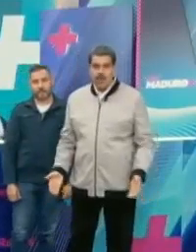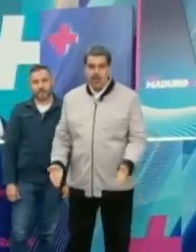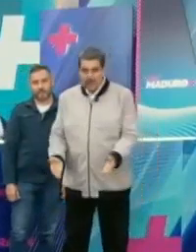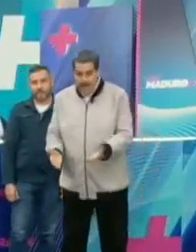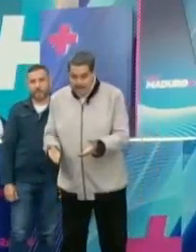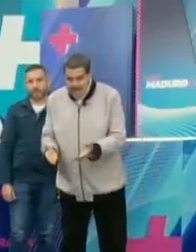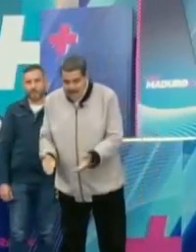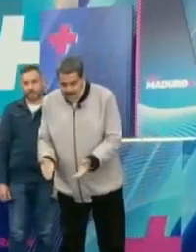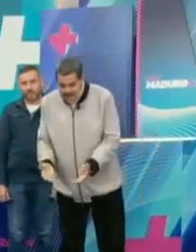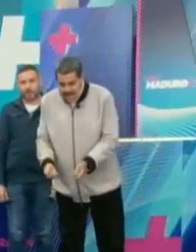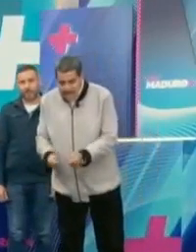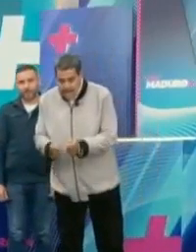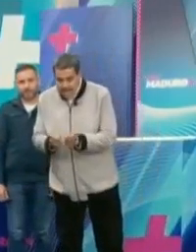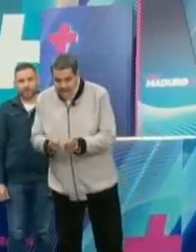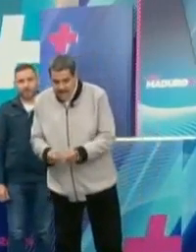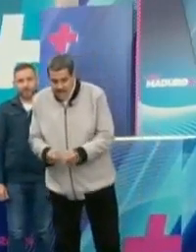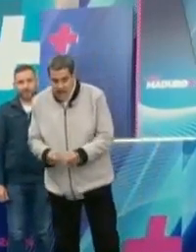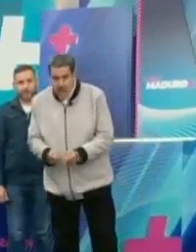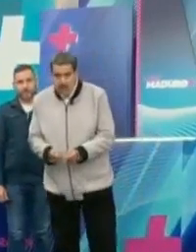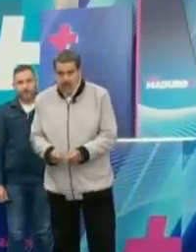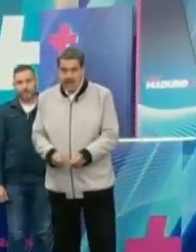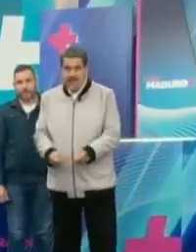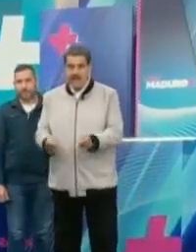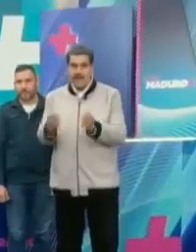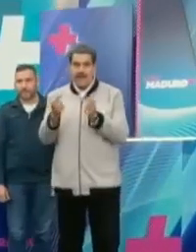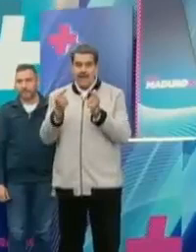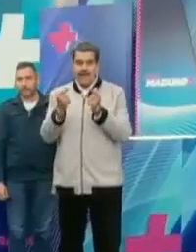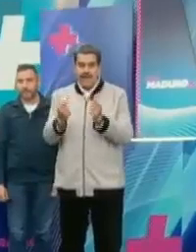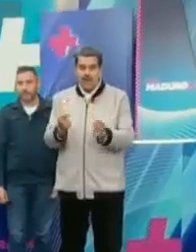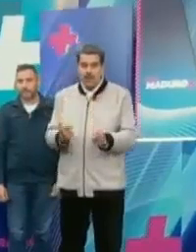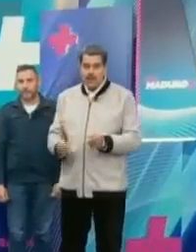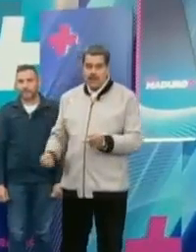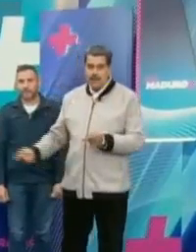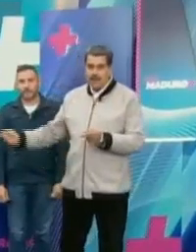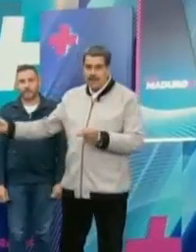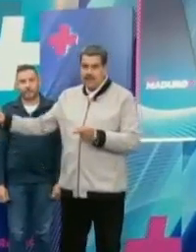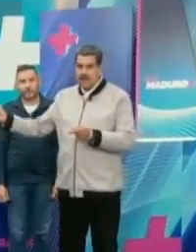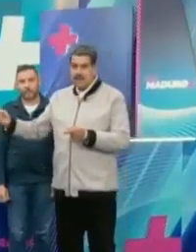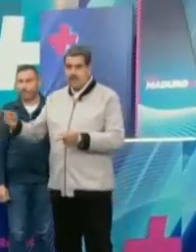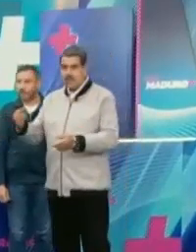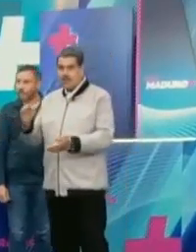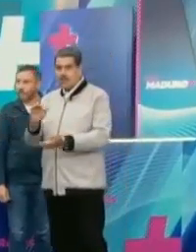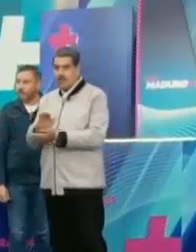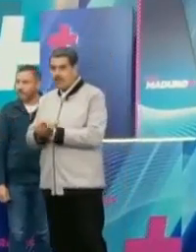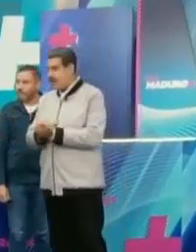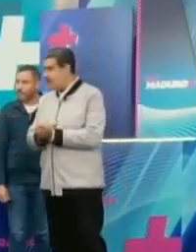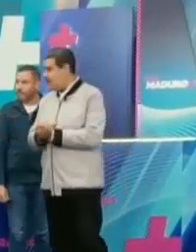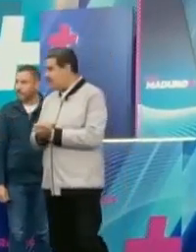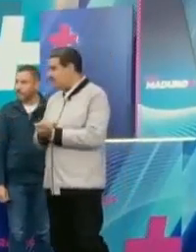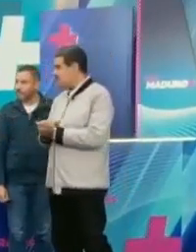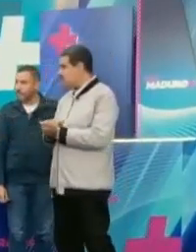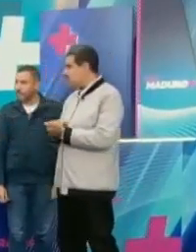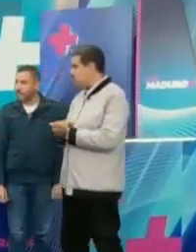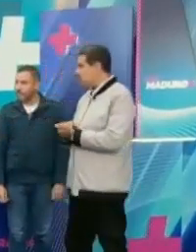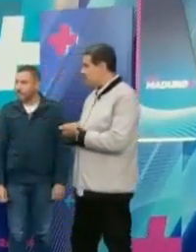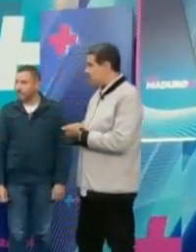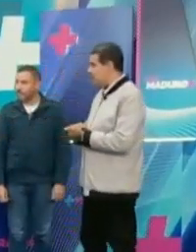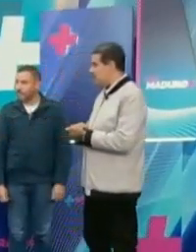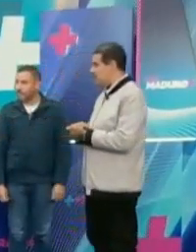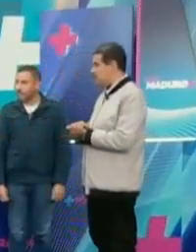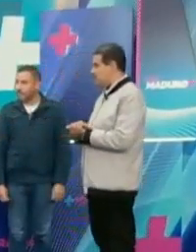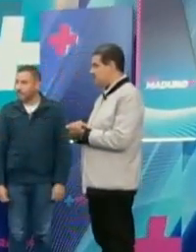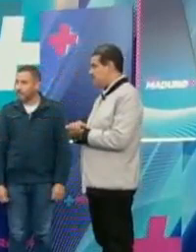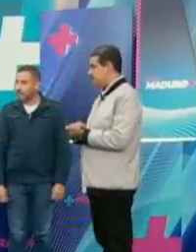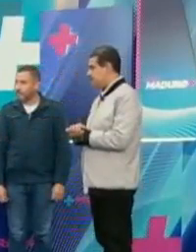El pueblo de a pie, el campesino, le gritaba libertador en Mérida, Jason. ¿Qué me cuenta, Jason? ¿Cómo estuvo